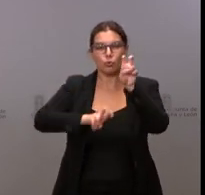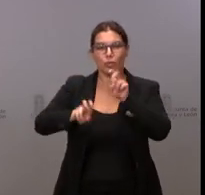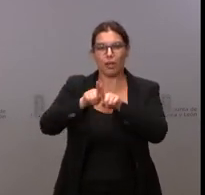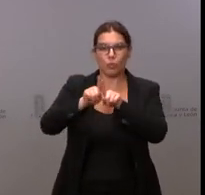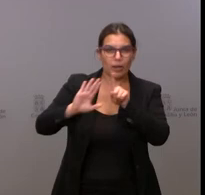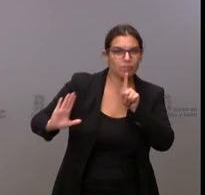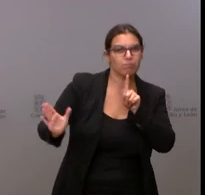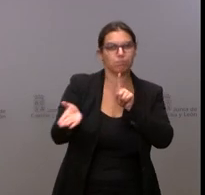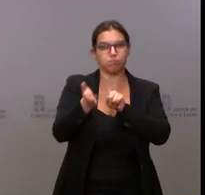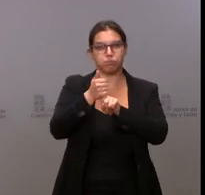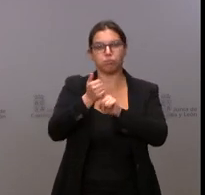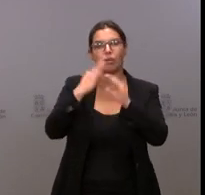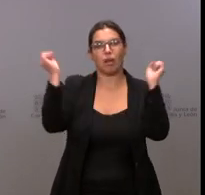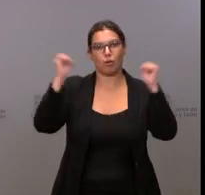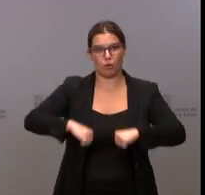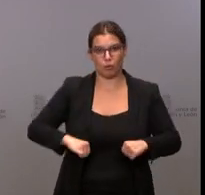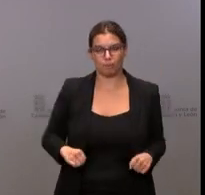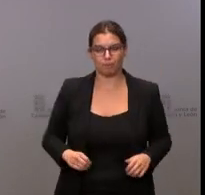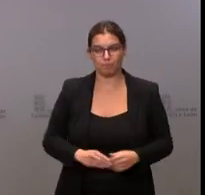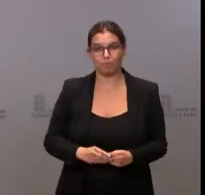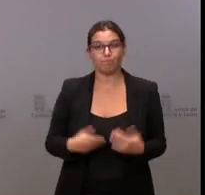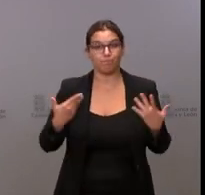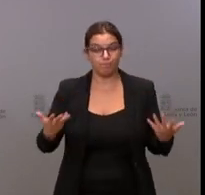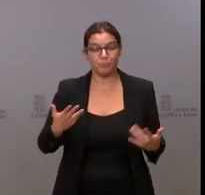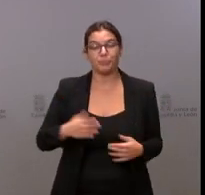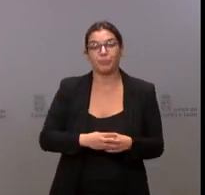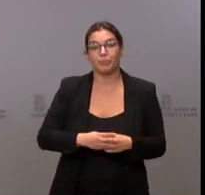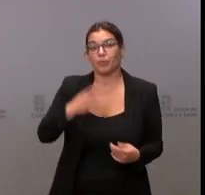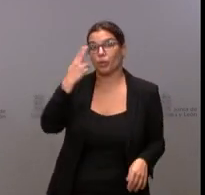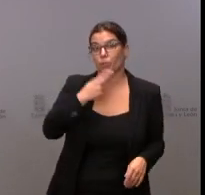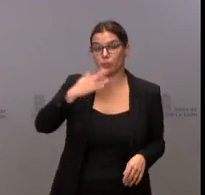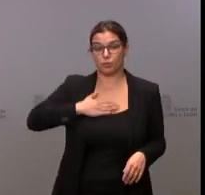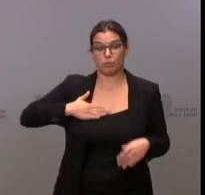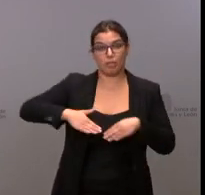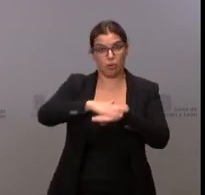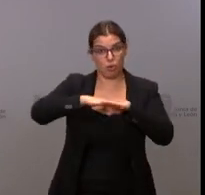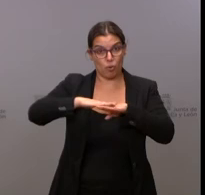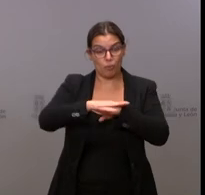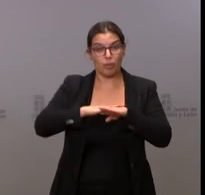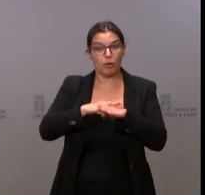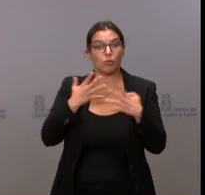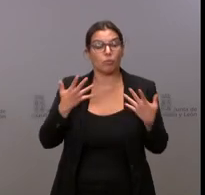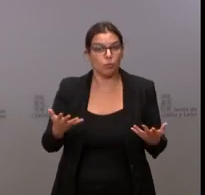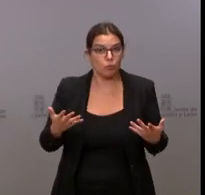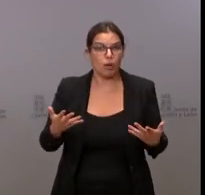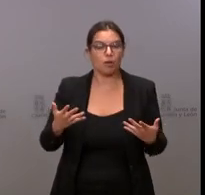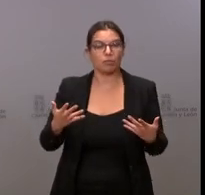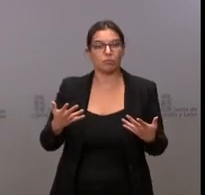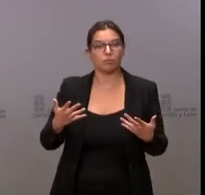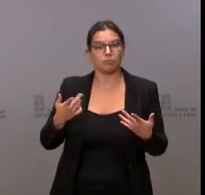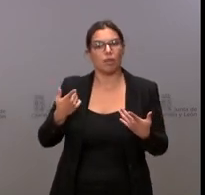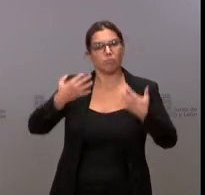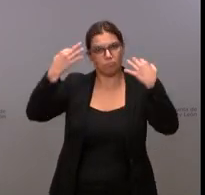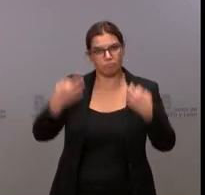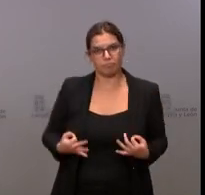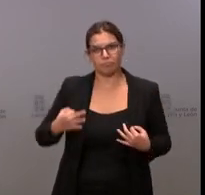y deseable consenso por ello el compromiso de mi gobierno es forjar y fijar una posición